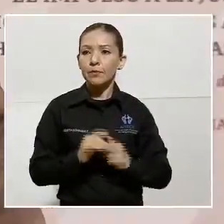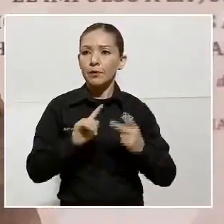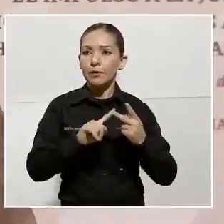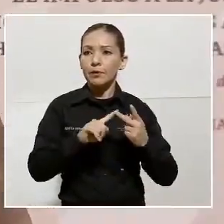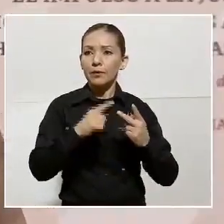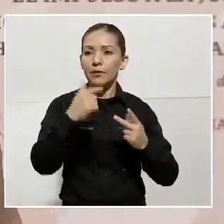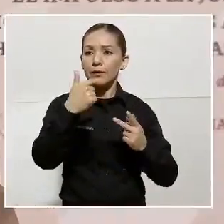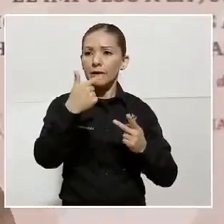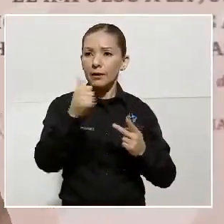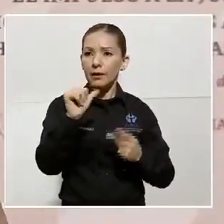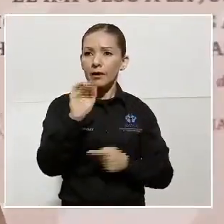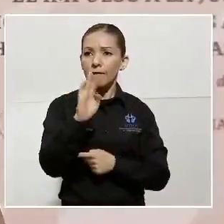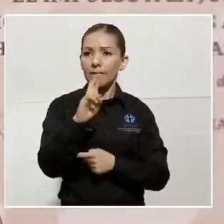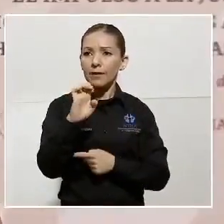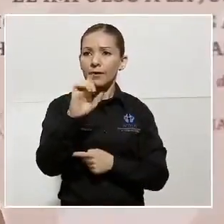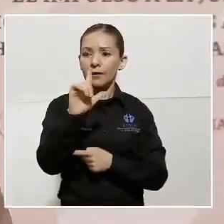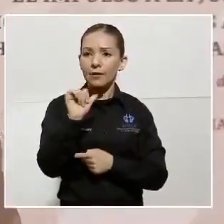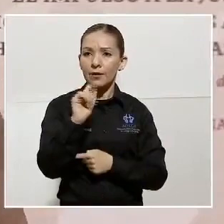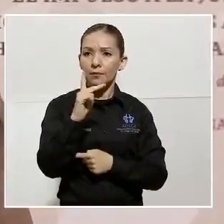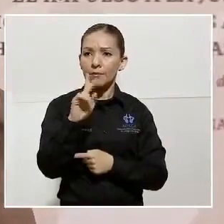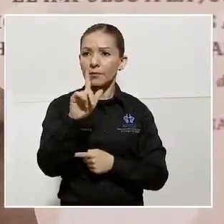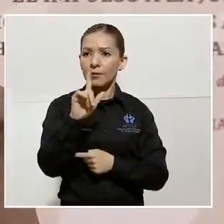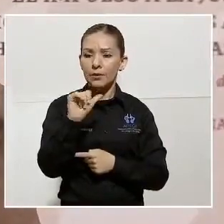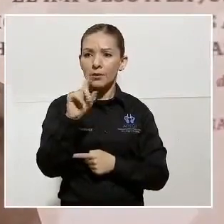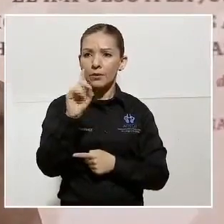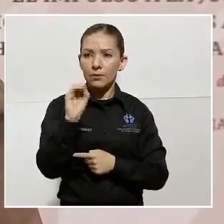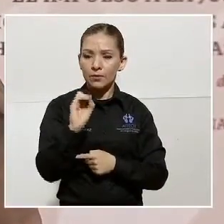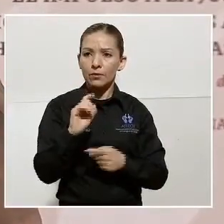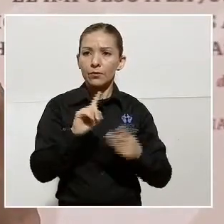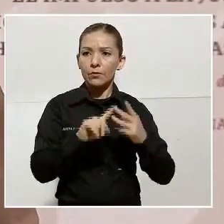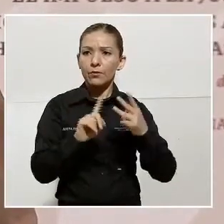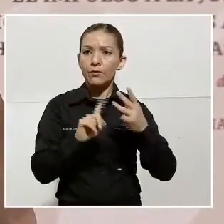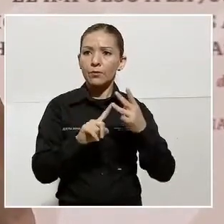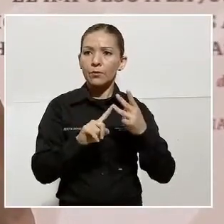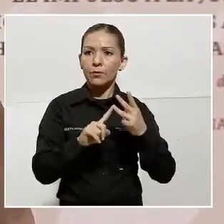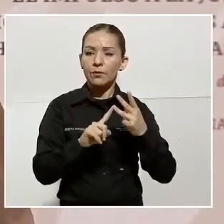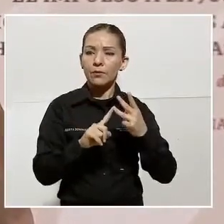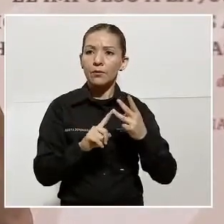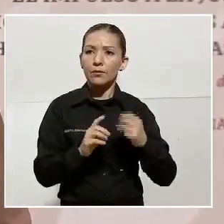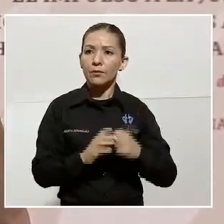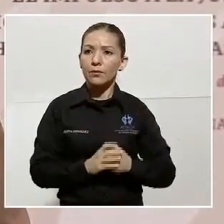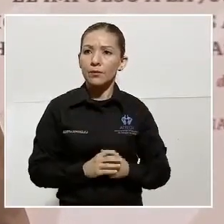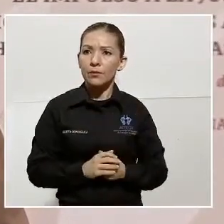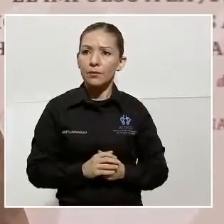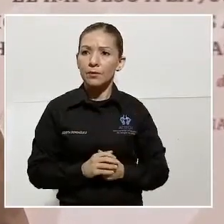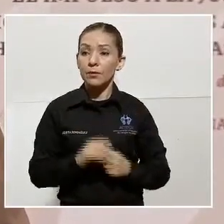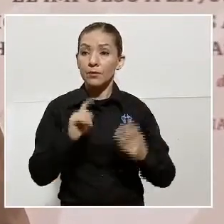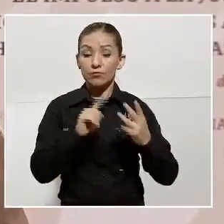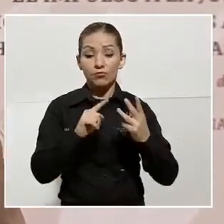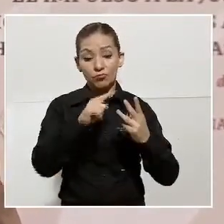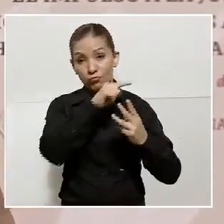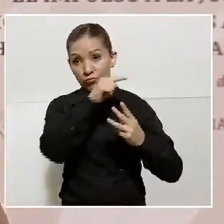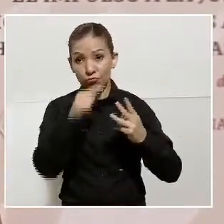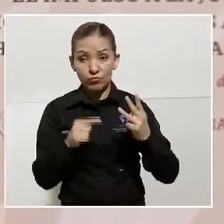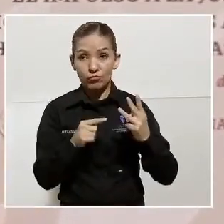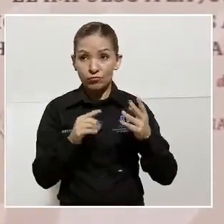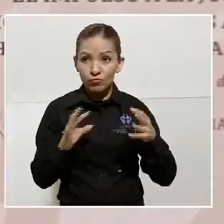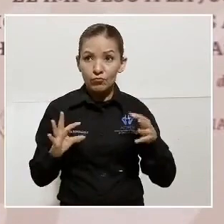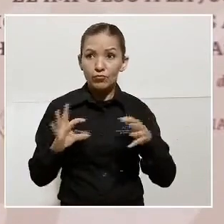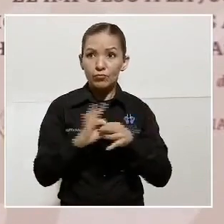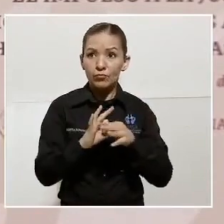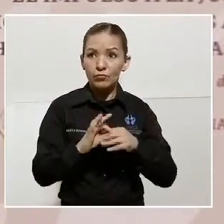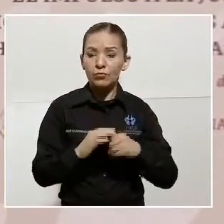Gabriela Pulido, de Memórica, y por Fritz Glogner, que en coordinación con la